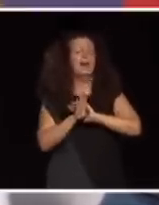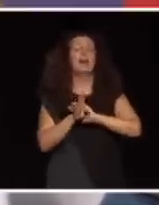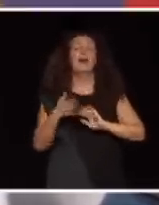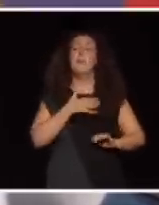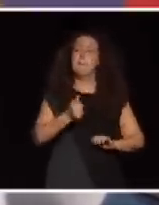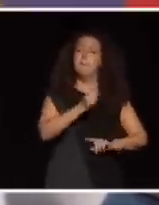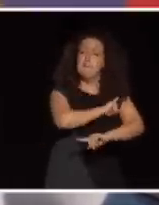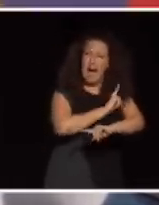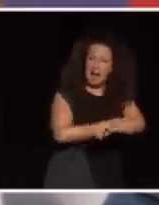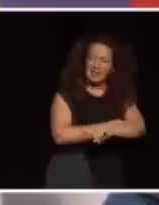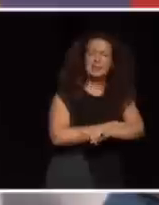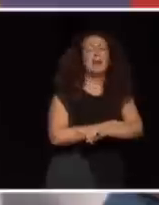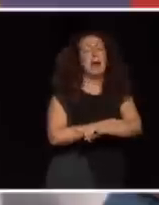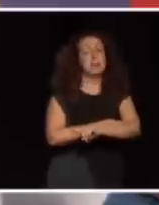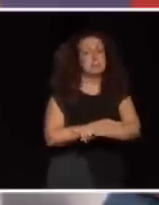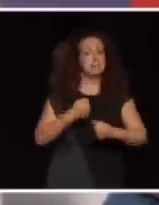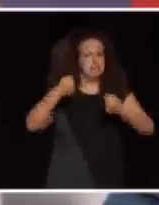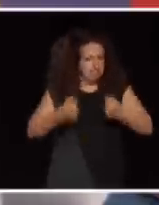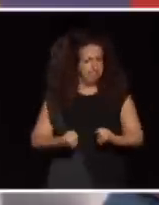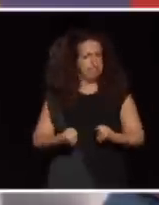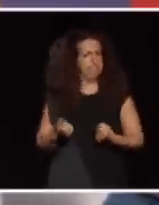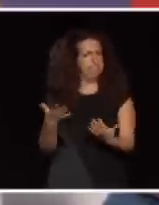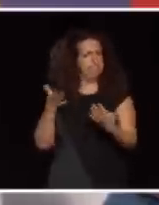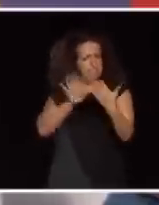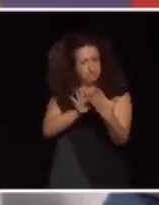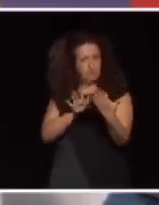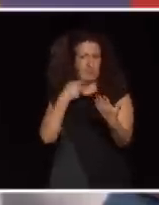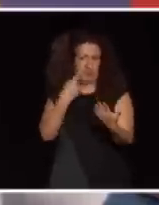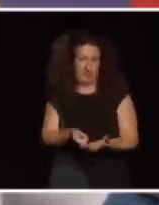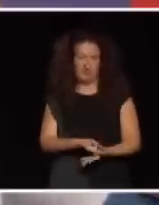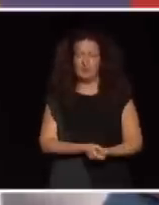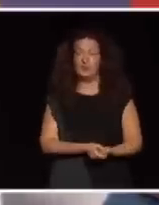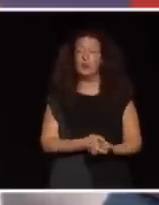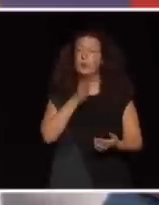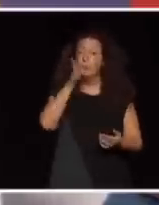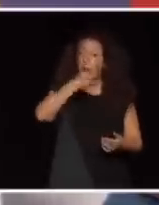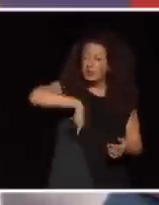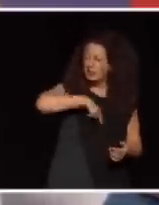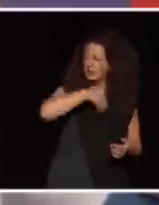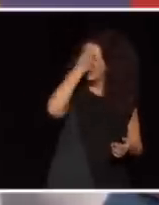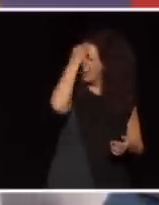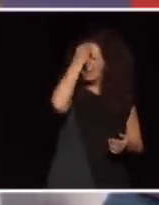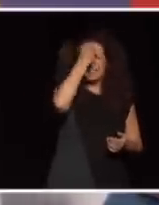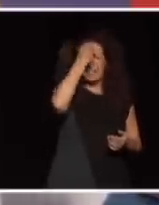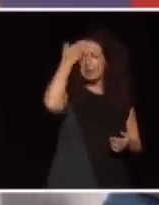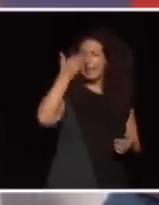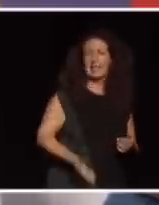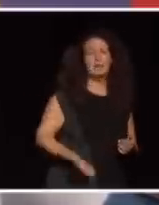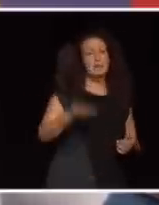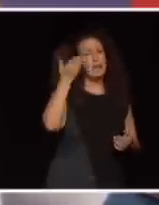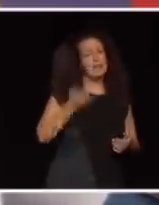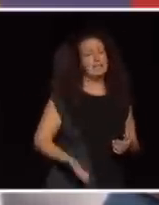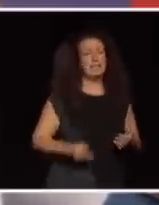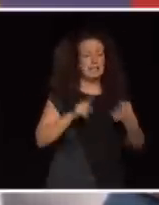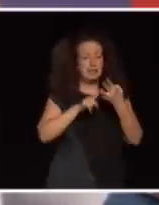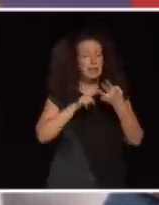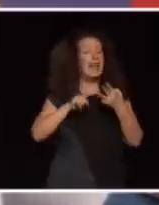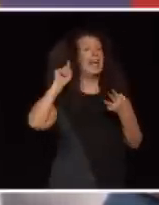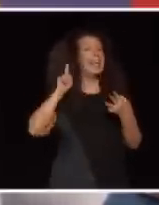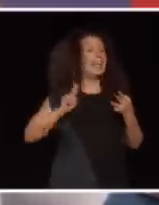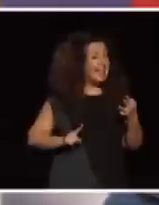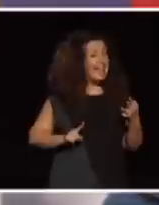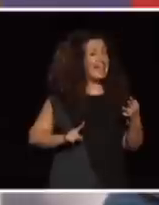capacidad de plantarse. Por eso pensamos que es imprescindible que Irene Montero y su